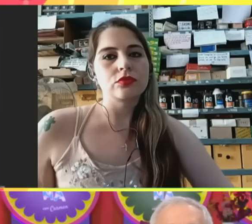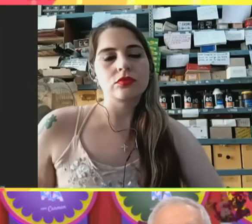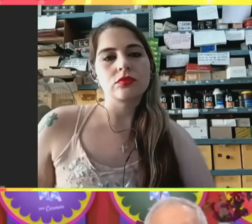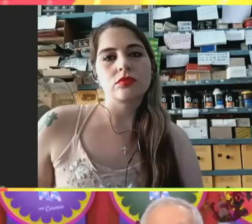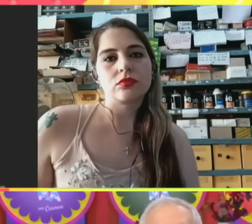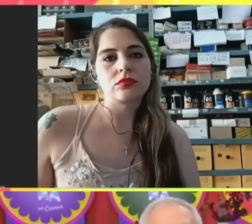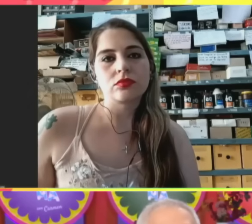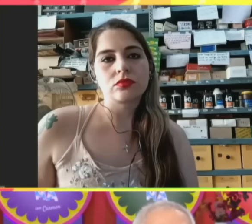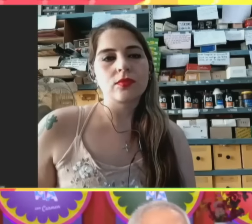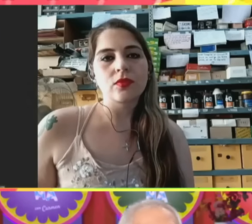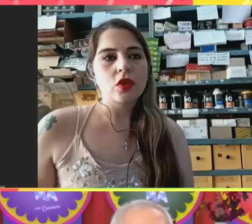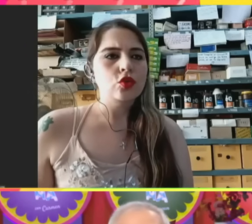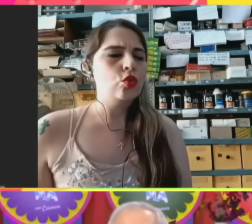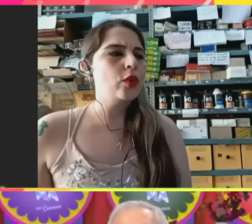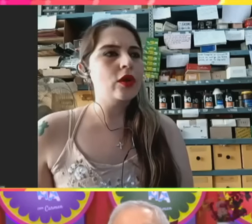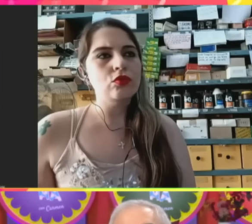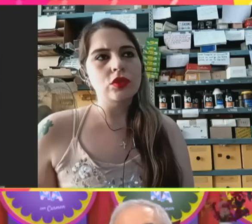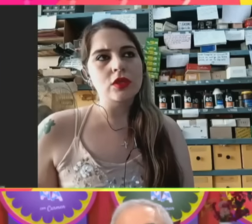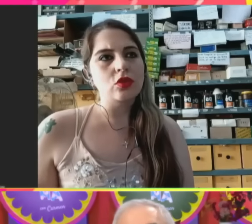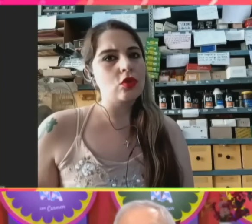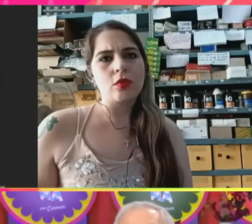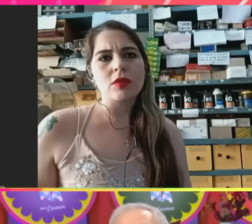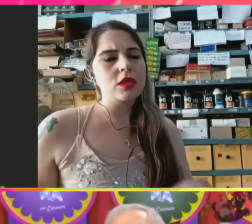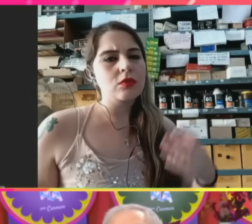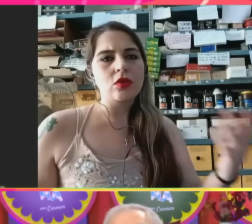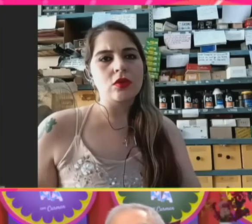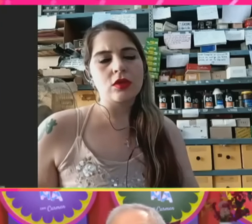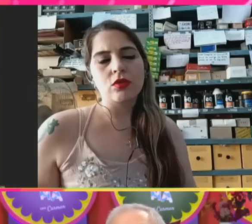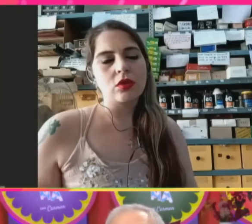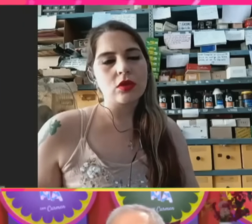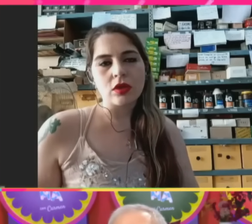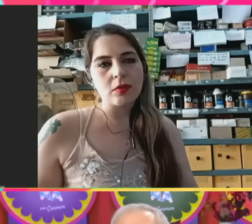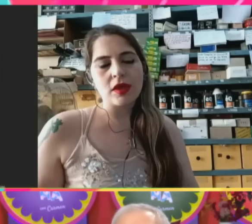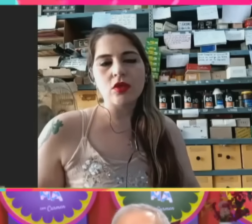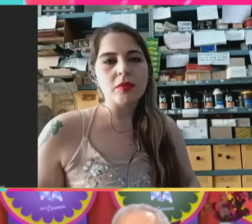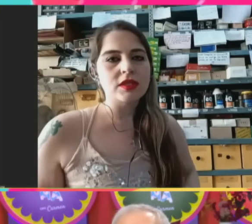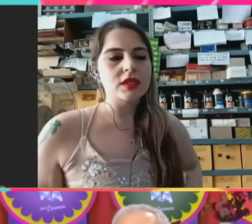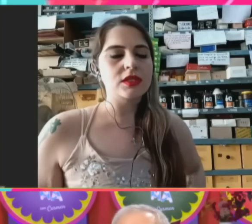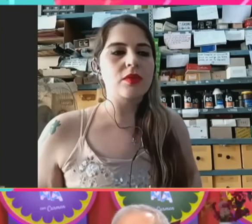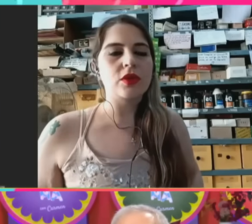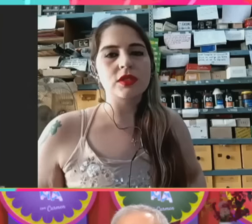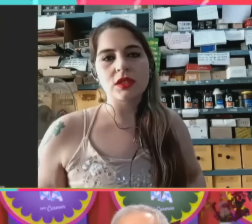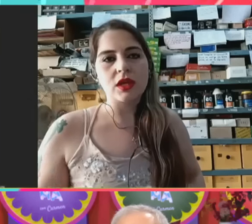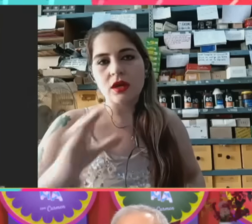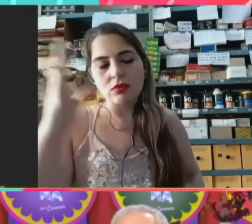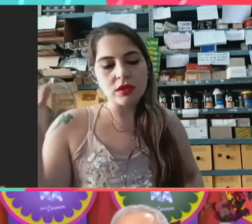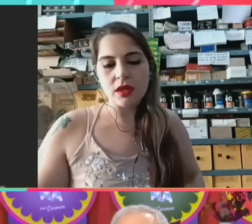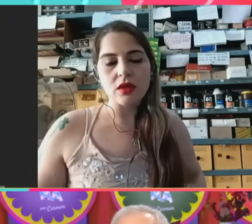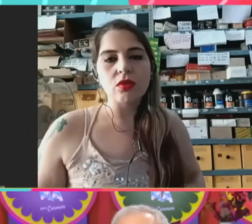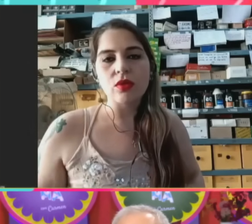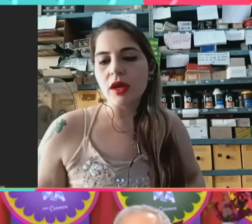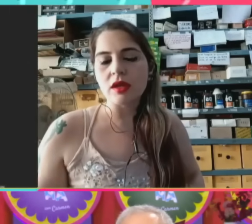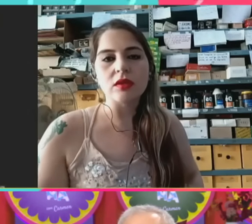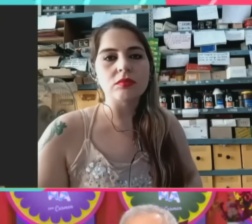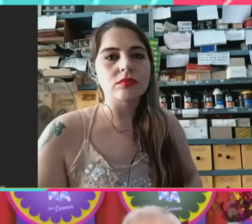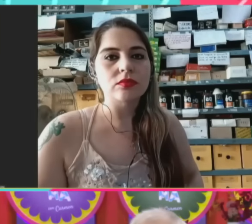¿Nunca hablaste con ella? Sí hablaste con ella, cara a cara. Tuve un trato mínimo que duró creo que no más de 2 meses y después ella... ¿Y después de eso nunca